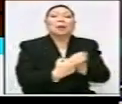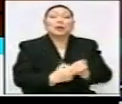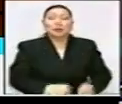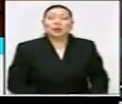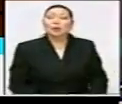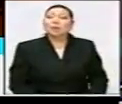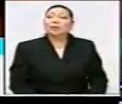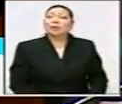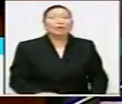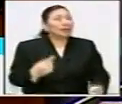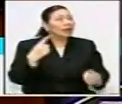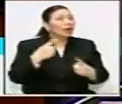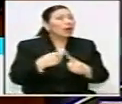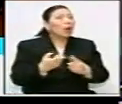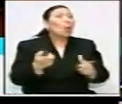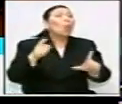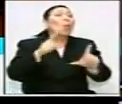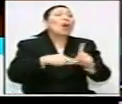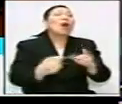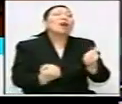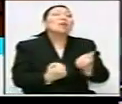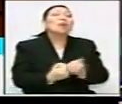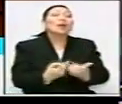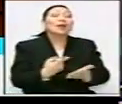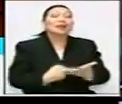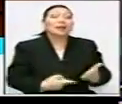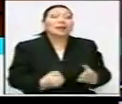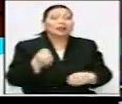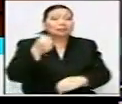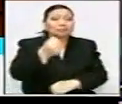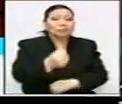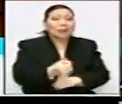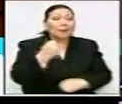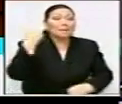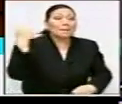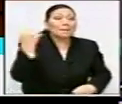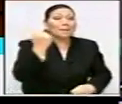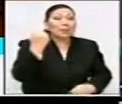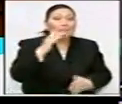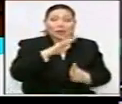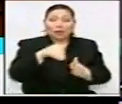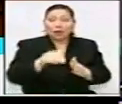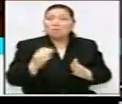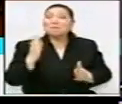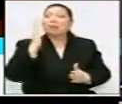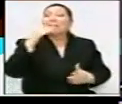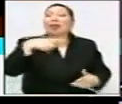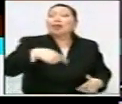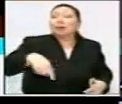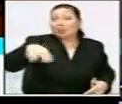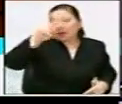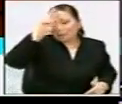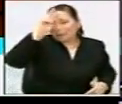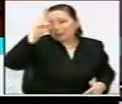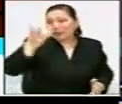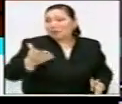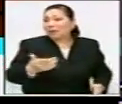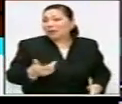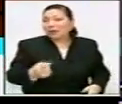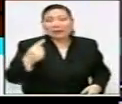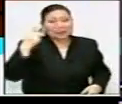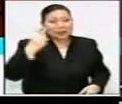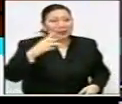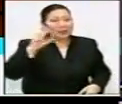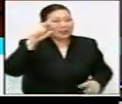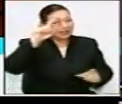¿Y cuál era el objetivo de Sendero Luminoso? Era conquistar el poder en todo el país. ¿Para qué? El mismo